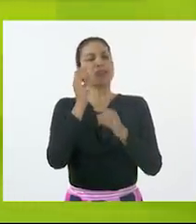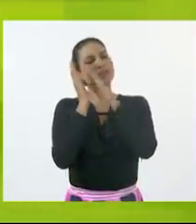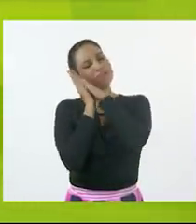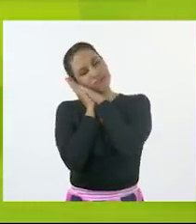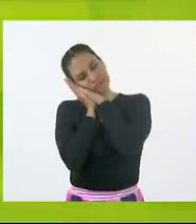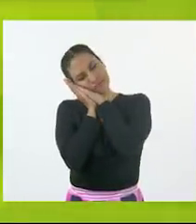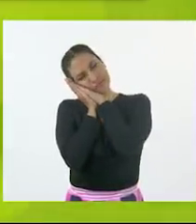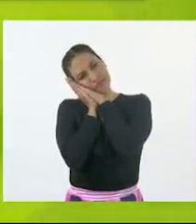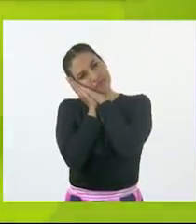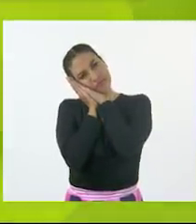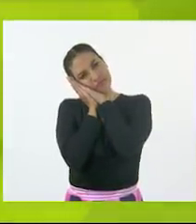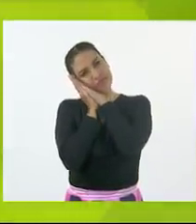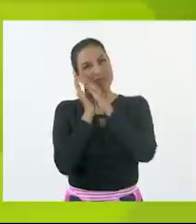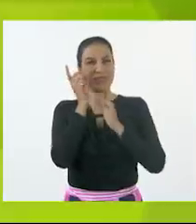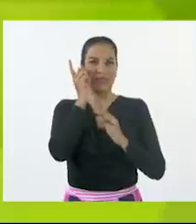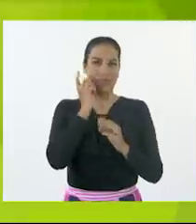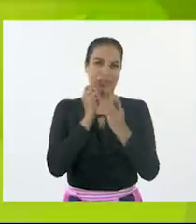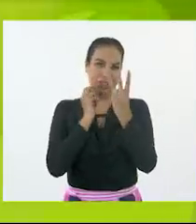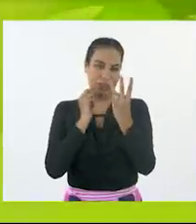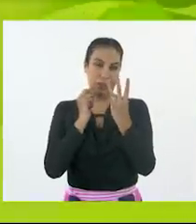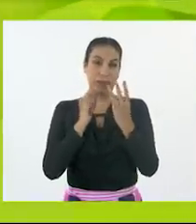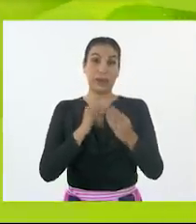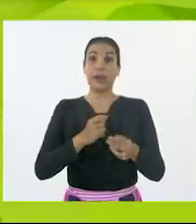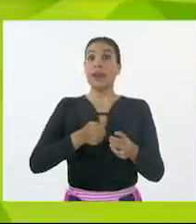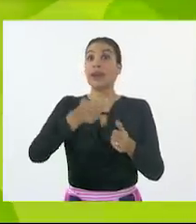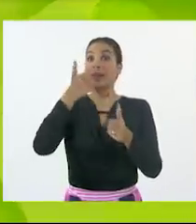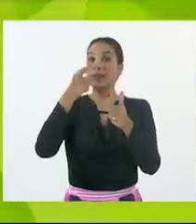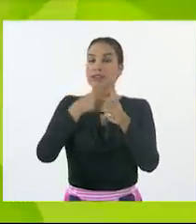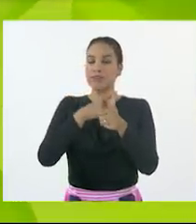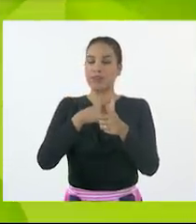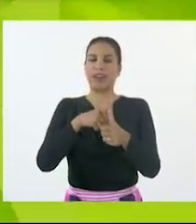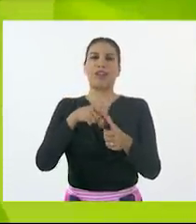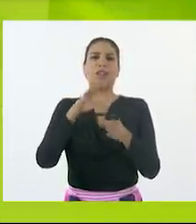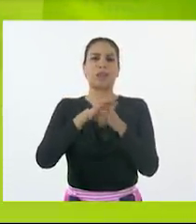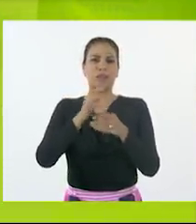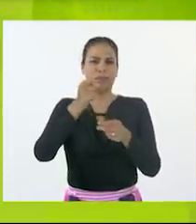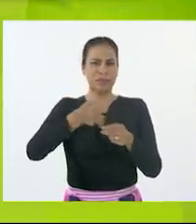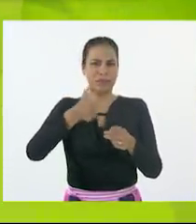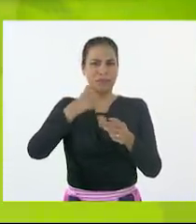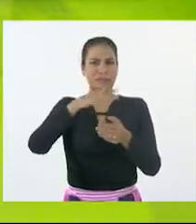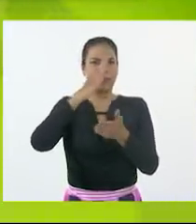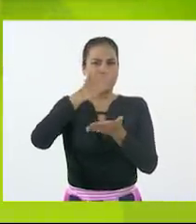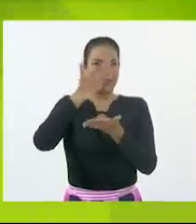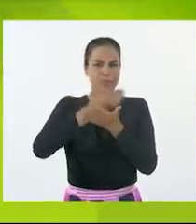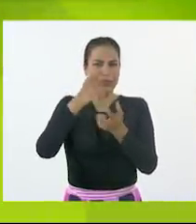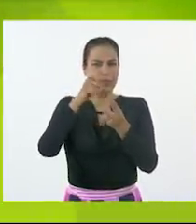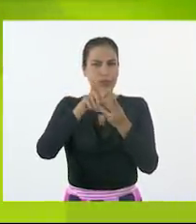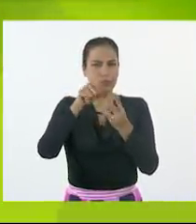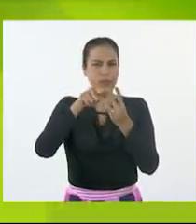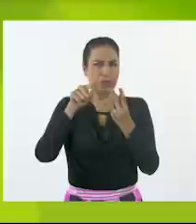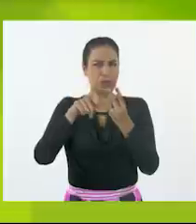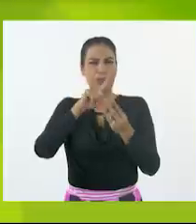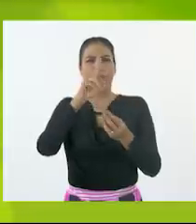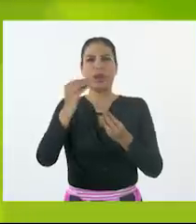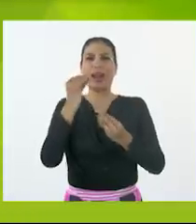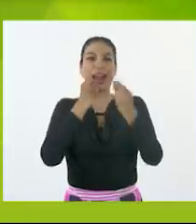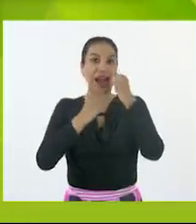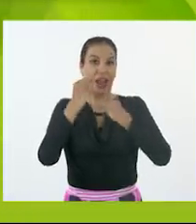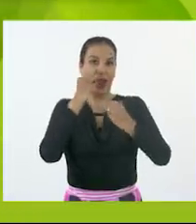profundamente dormidos. Primero los contaré y luego me los